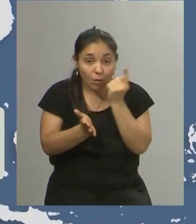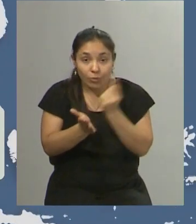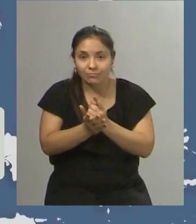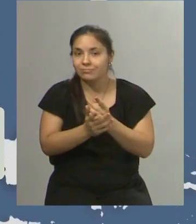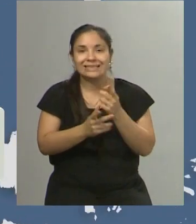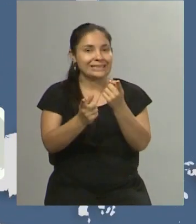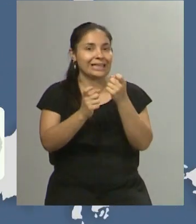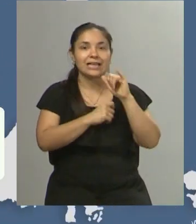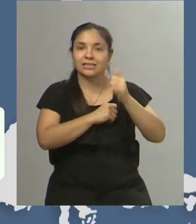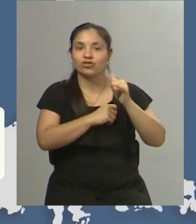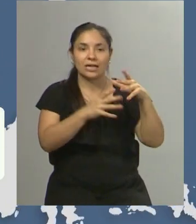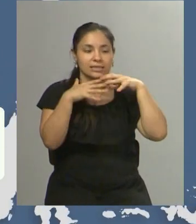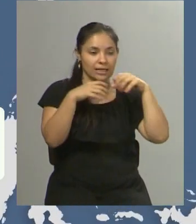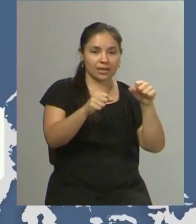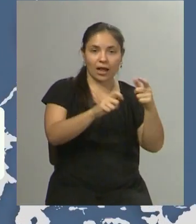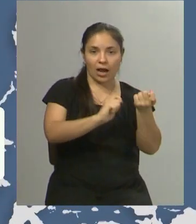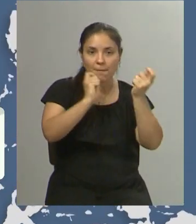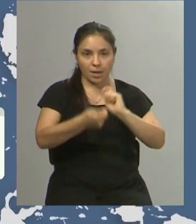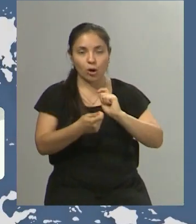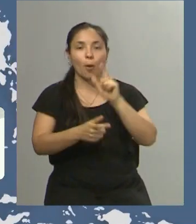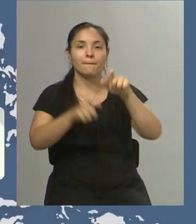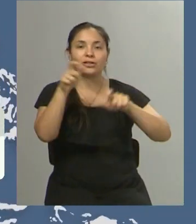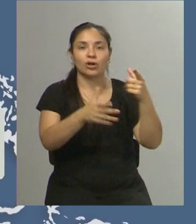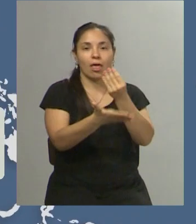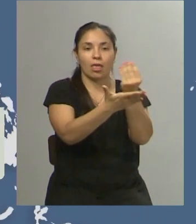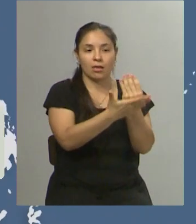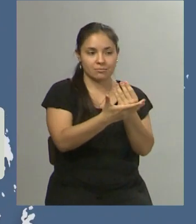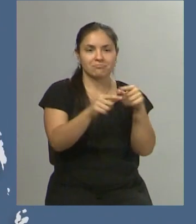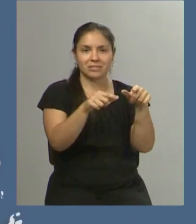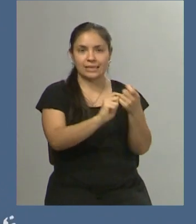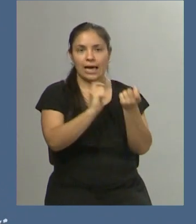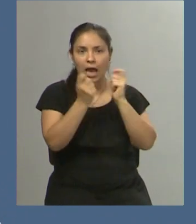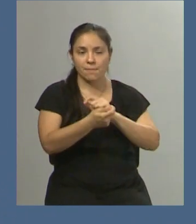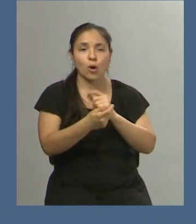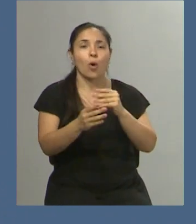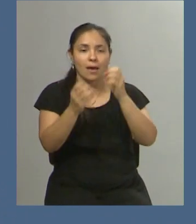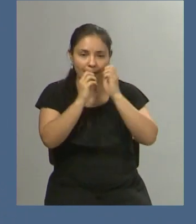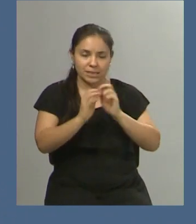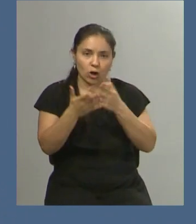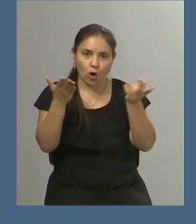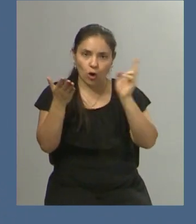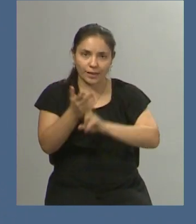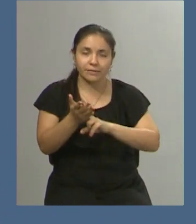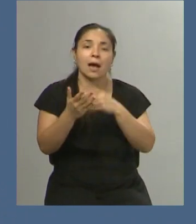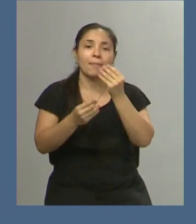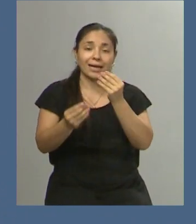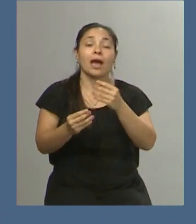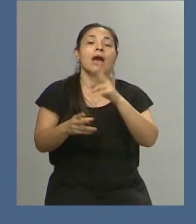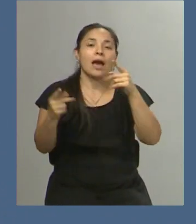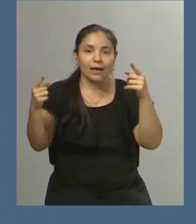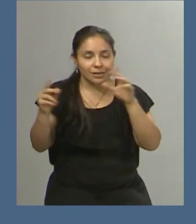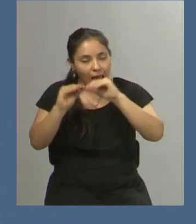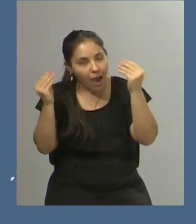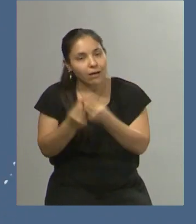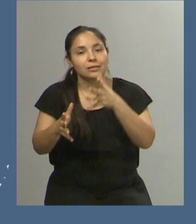cambiar los funcionarios, o volver a empezar para lograr el resultado que se quiera. Ahí se tomó una